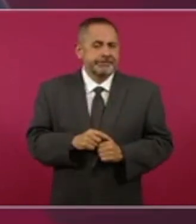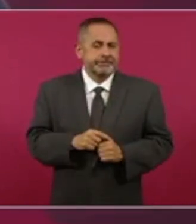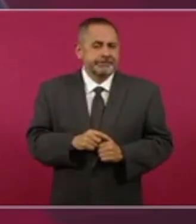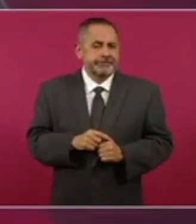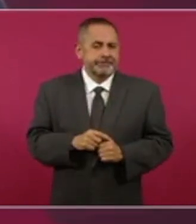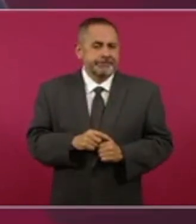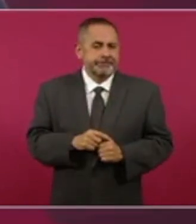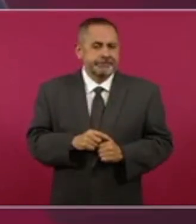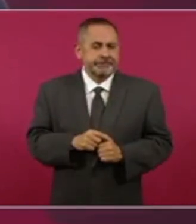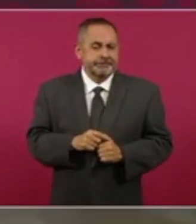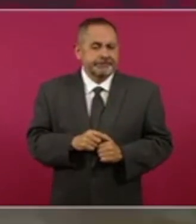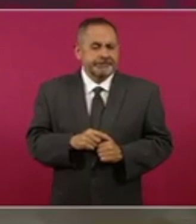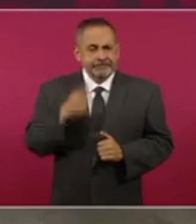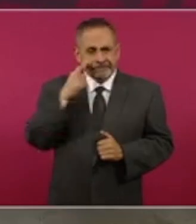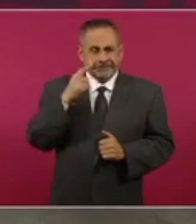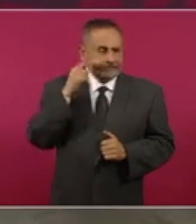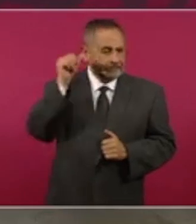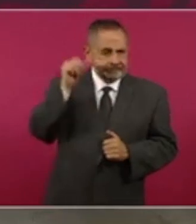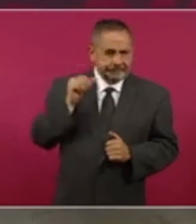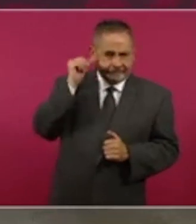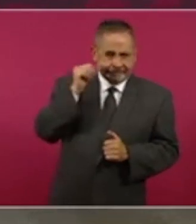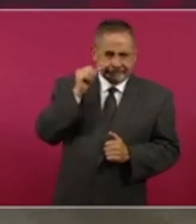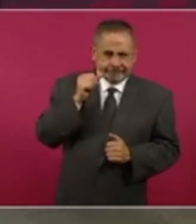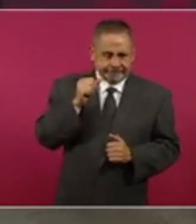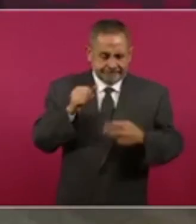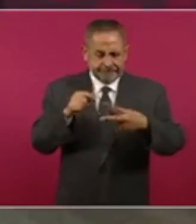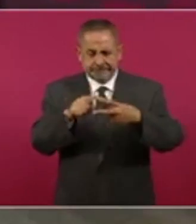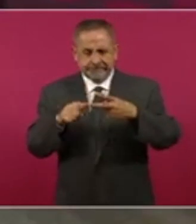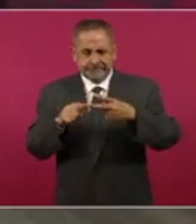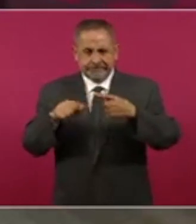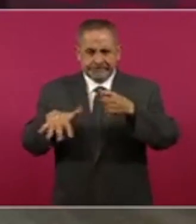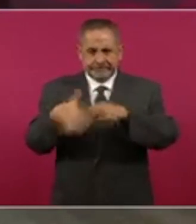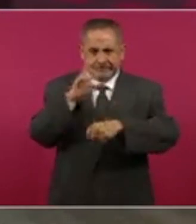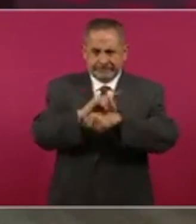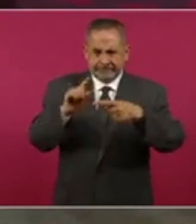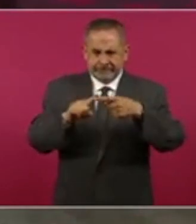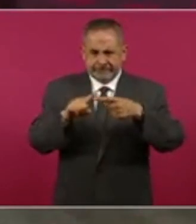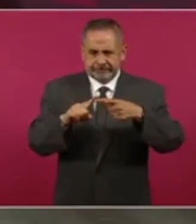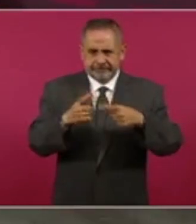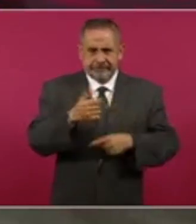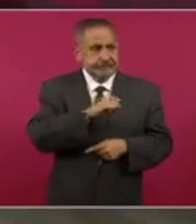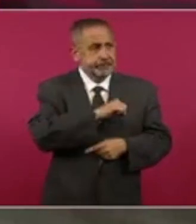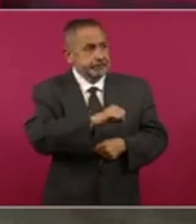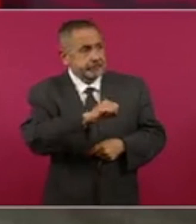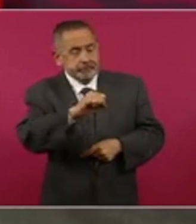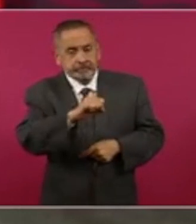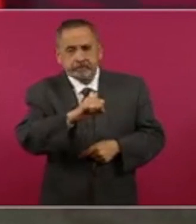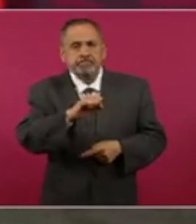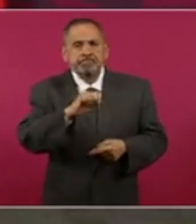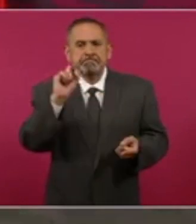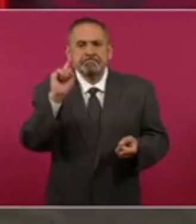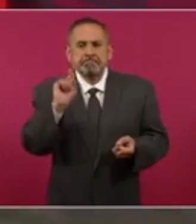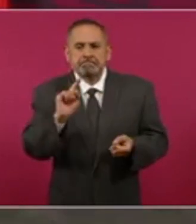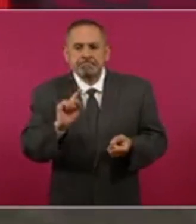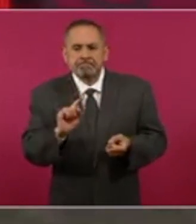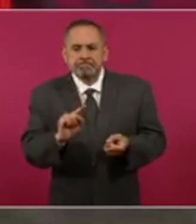de gobierno el mandatario asegura que la economía nacional está presentando un crecimiento favorable y